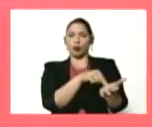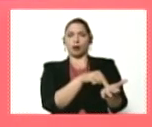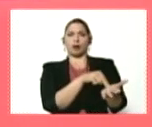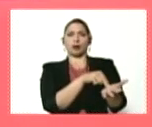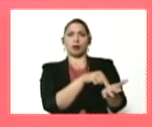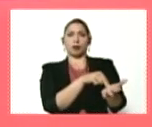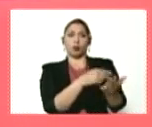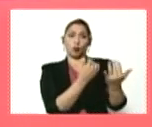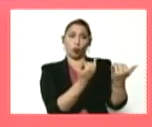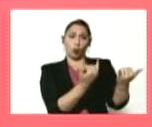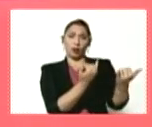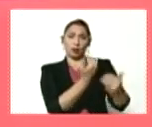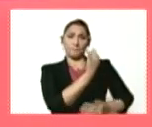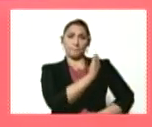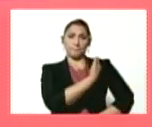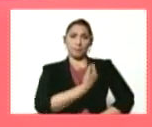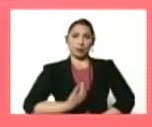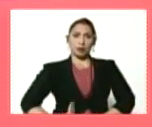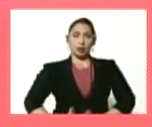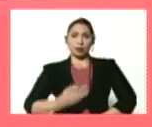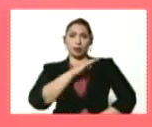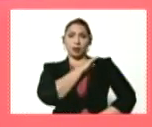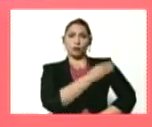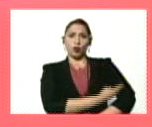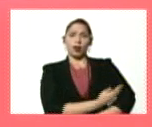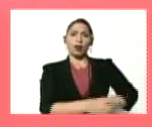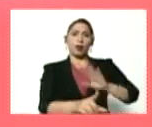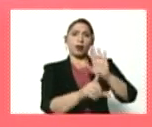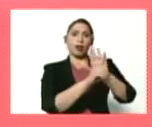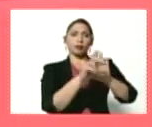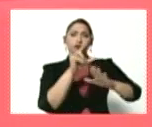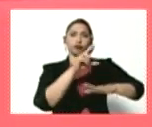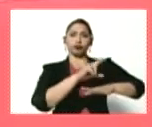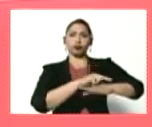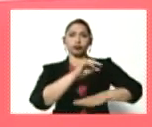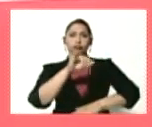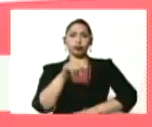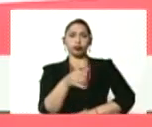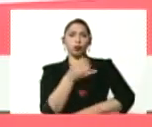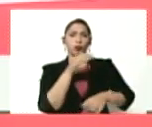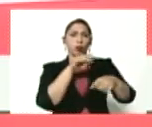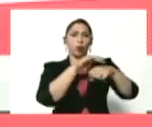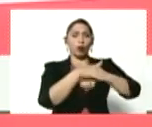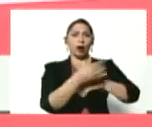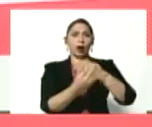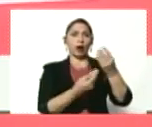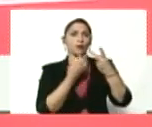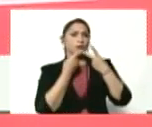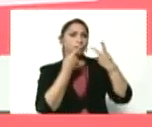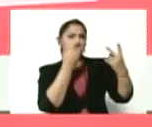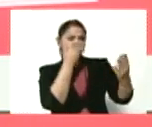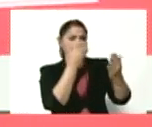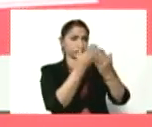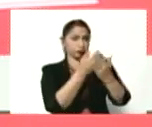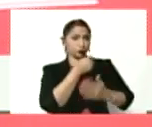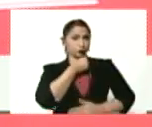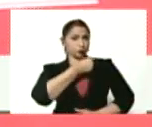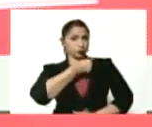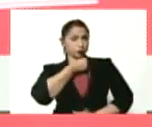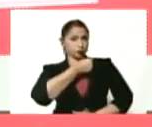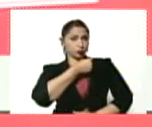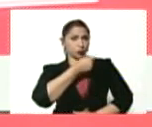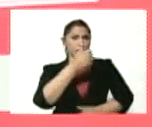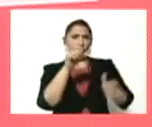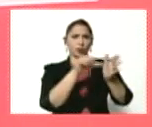Nacional. De inmediato, el presidente del Poder Legislativo venezolano, doctor Jorge Rodríguez, realiza una declaración ante los medios de comunicación